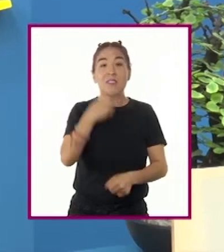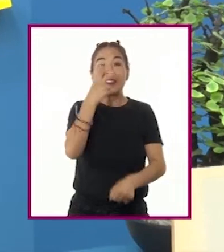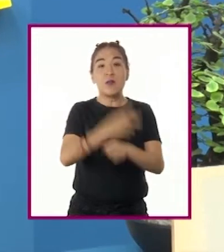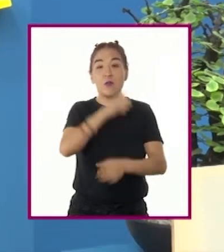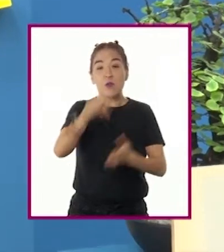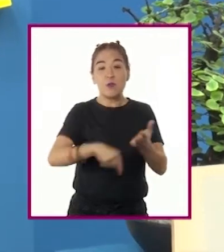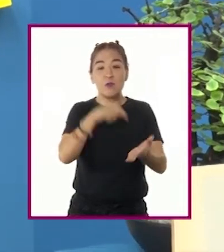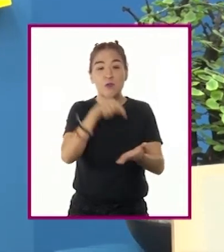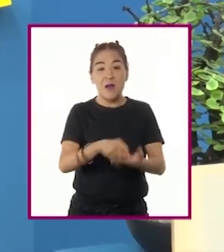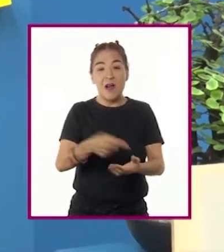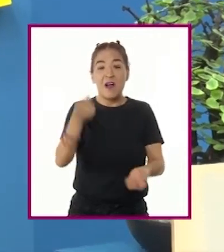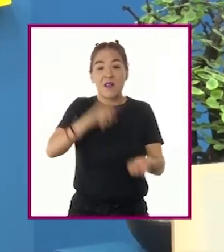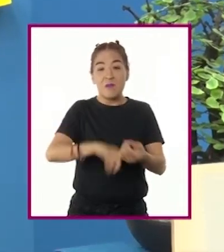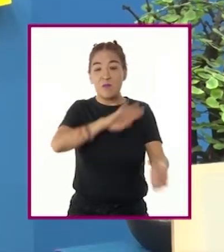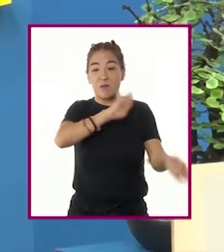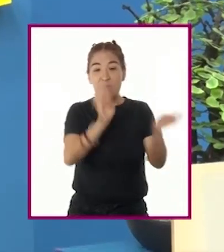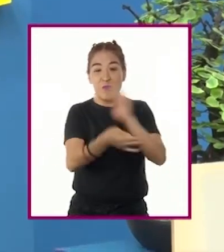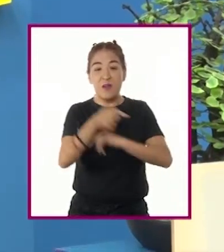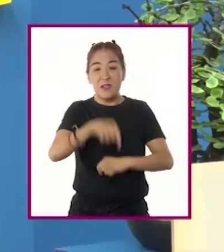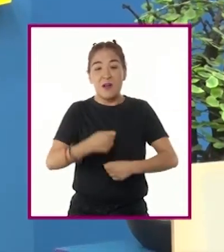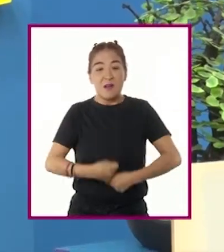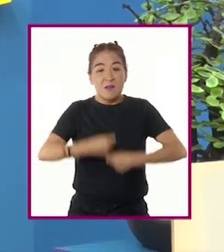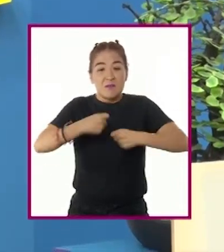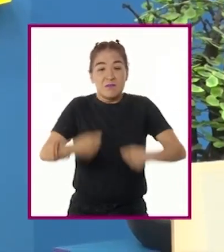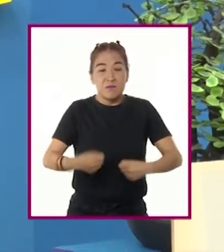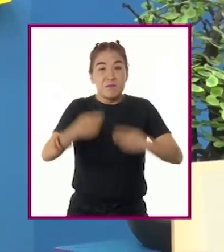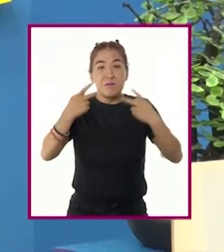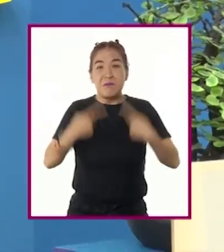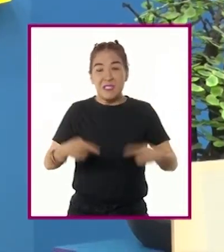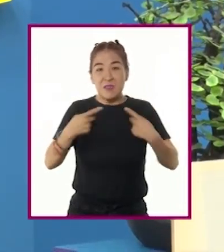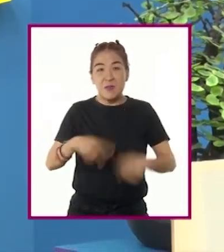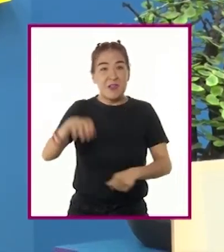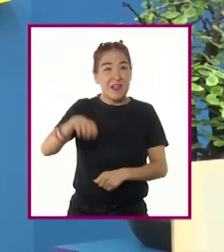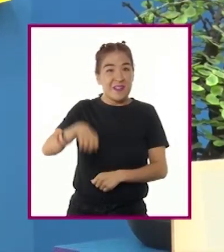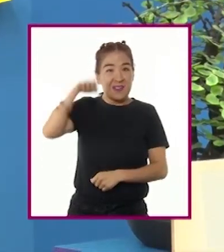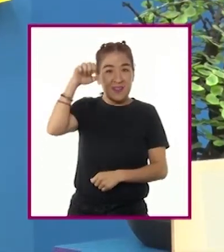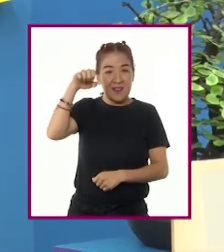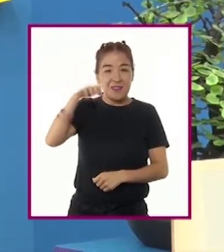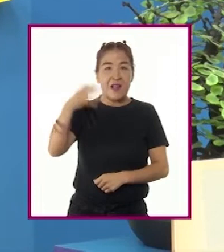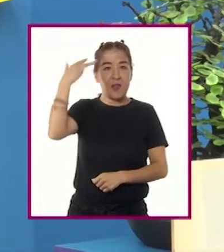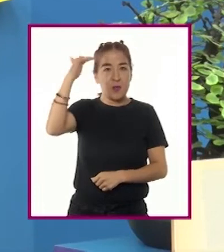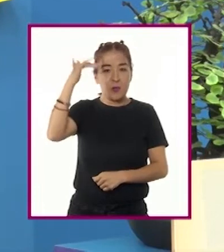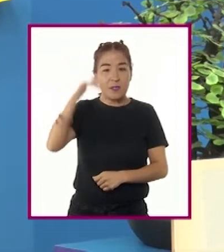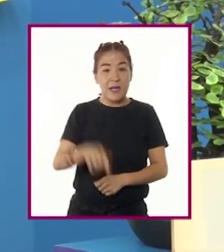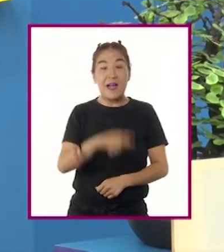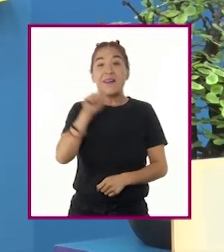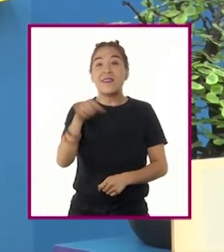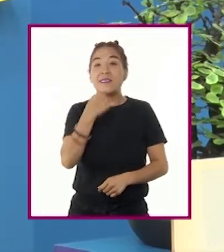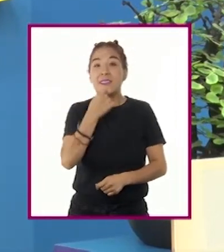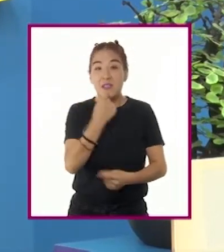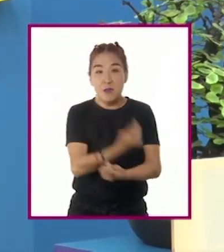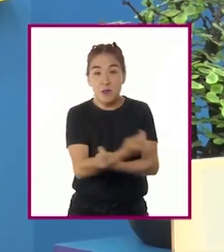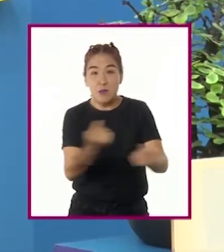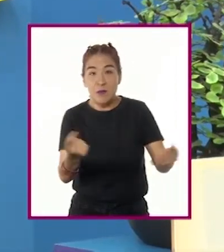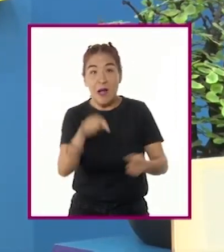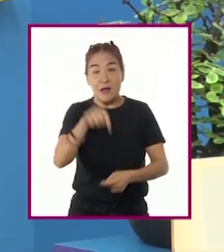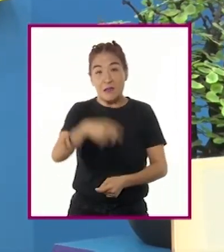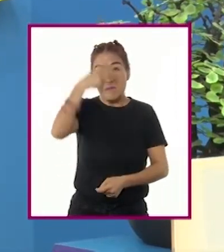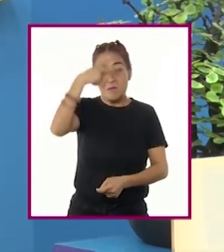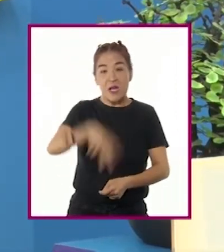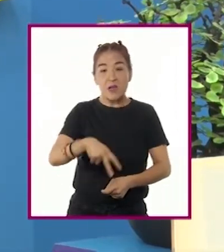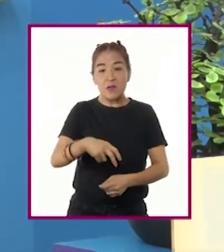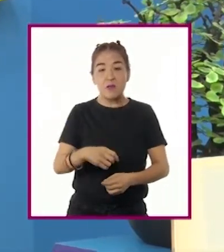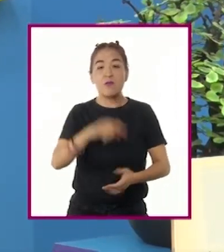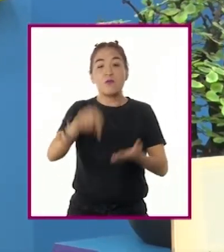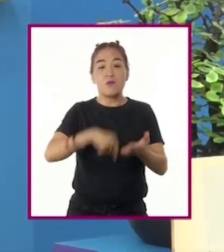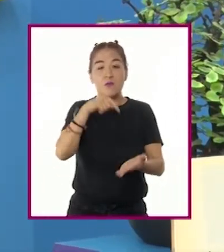de prevalencia mundial de obesidad en la población adulta. Respecto a la población infantil, México ocupa el cuarto